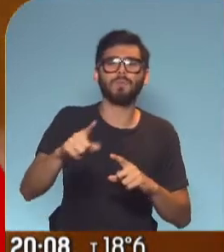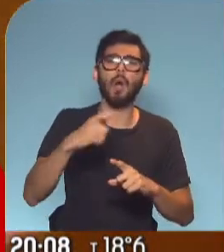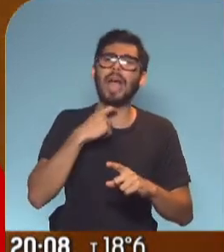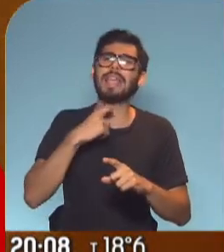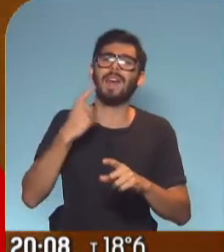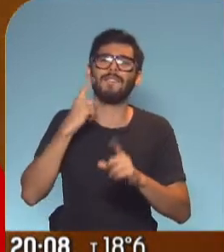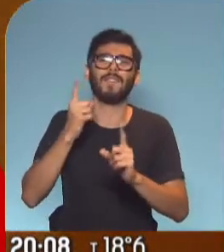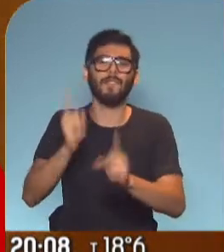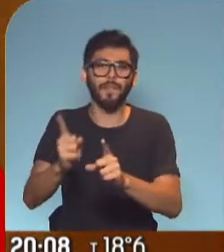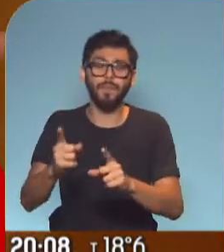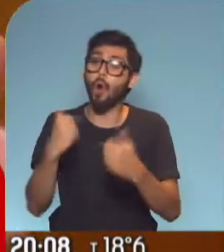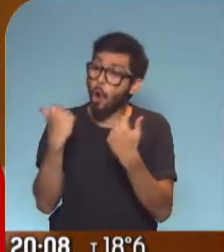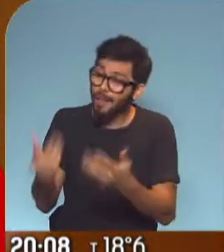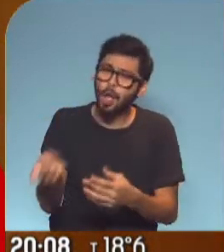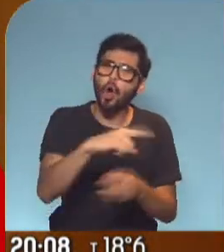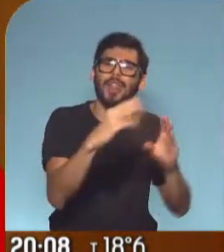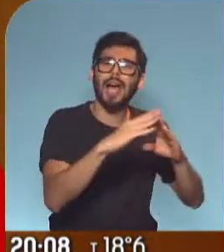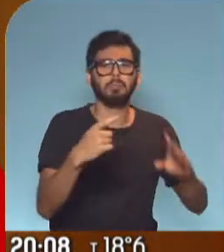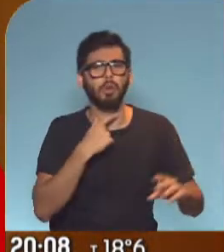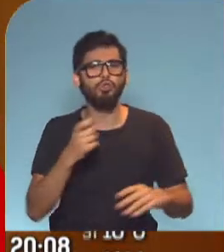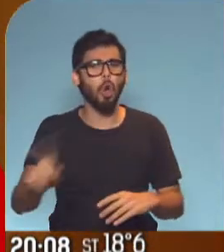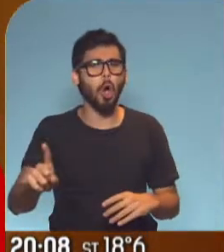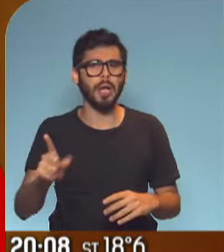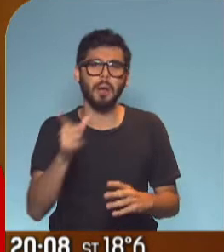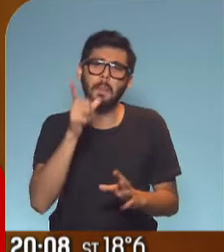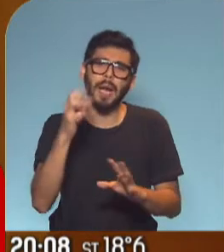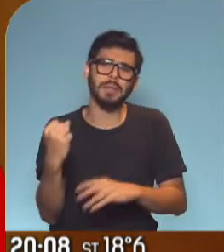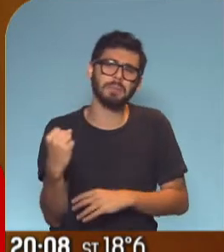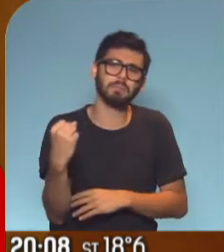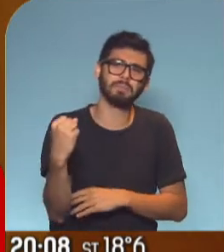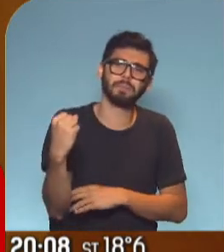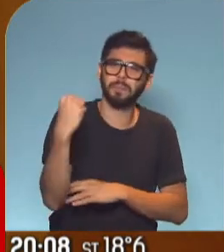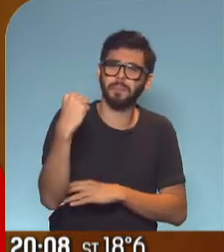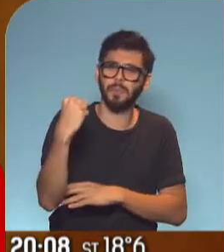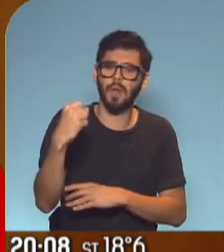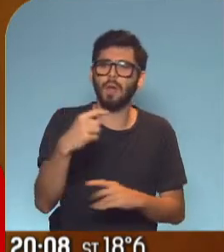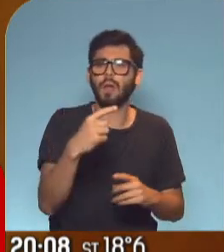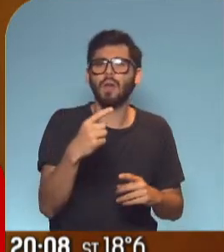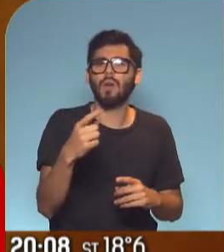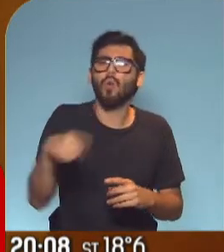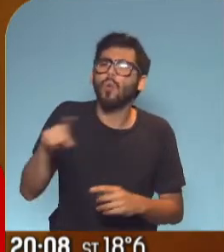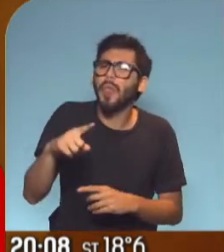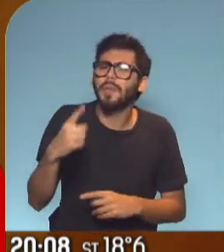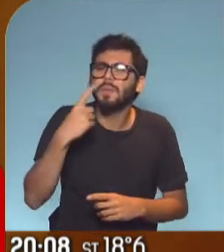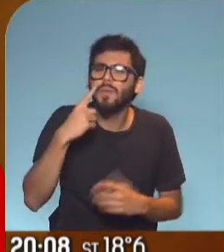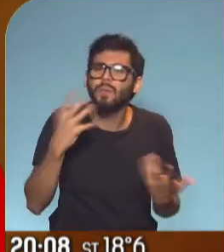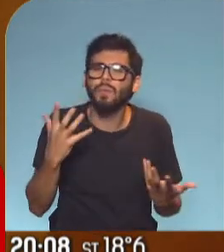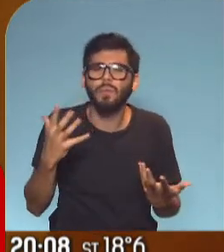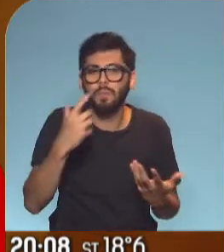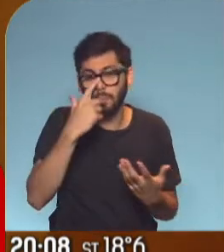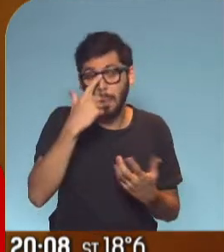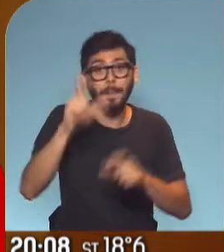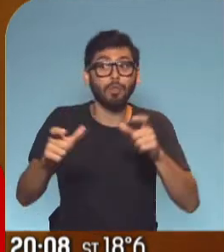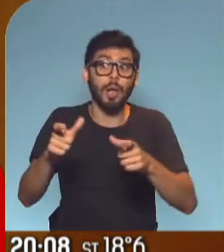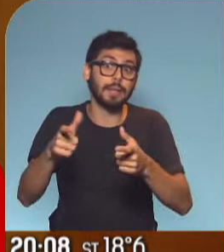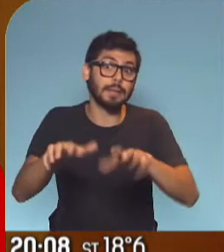que le ofrecen una casa en otro lugar, pero ellos no quieren moverse. ¿Qué han escuchado de las propias víctimas